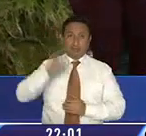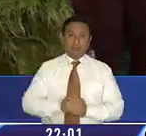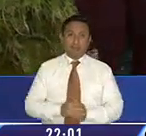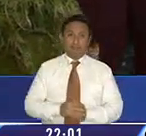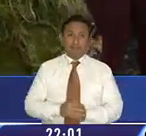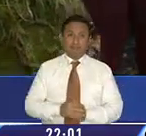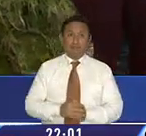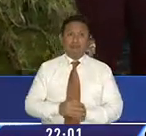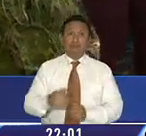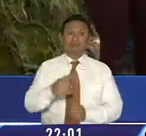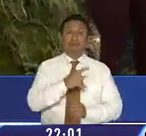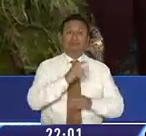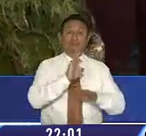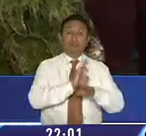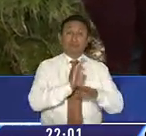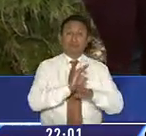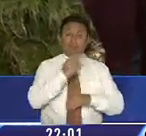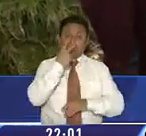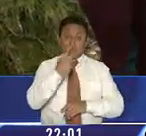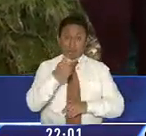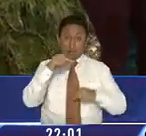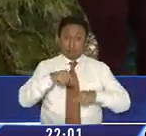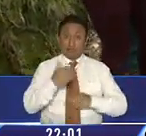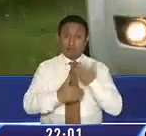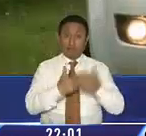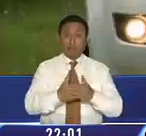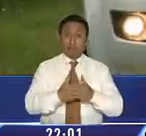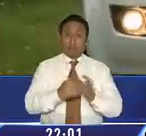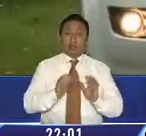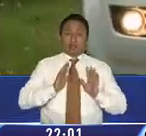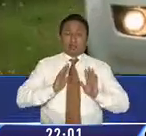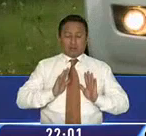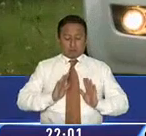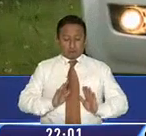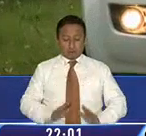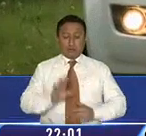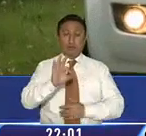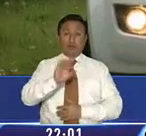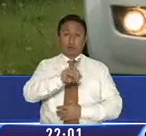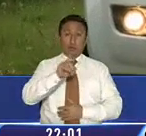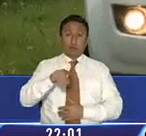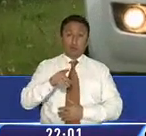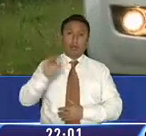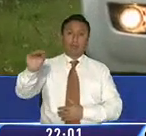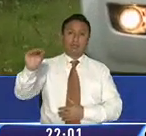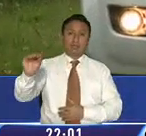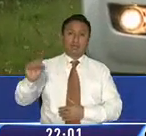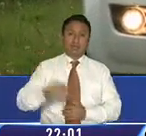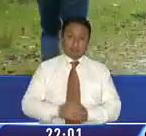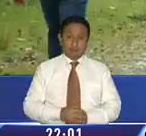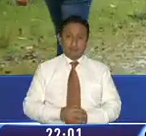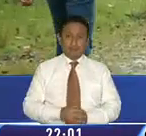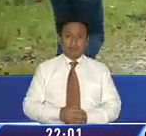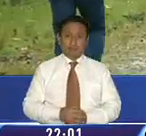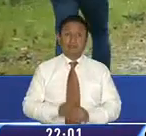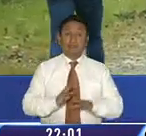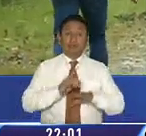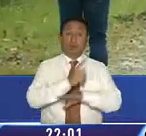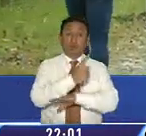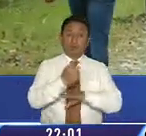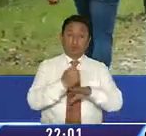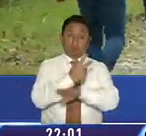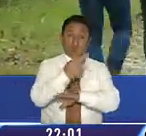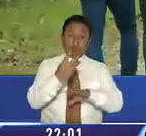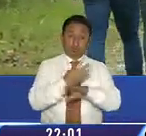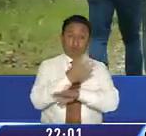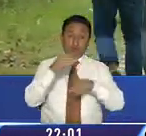cuantos segundos el testigo observó la escena. Más calmados llamó al ECU 911 para notificar el hecho. Con el pasar de las horas,